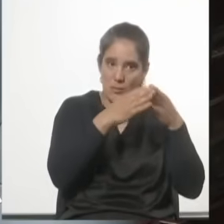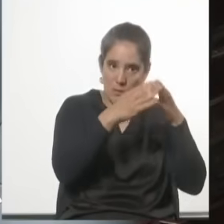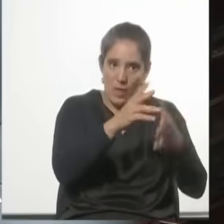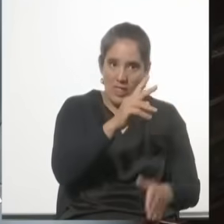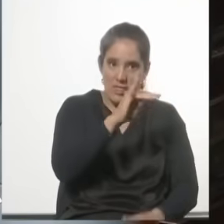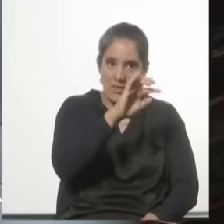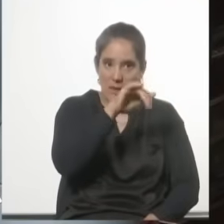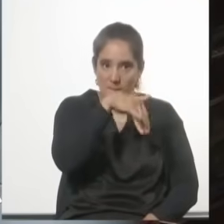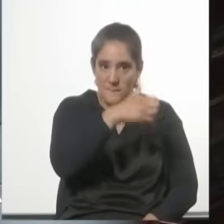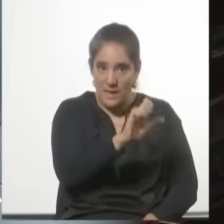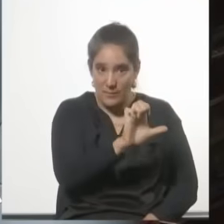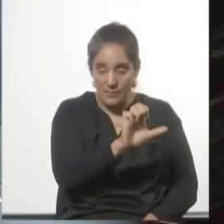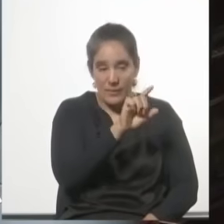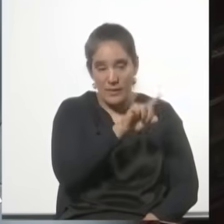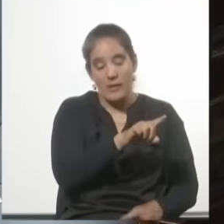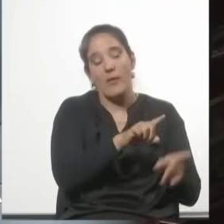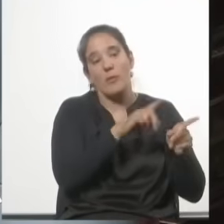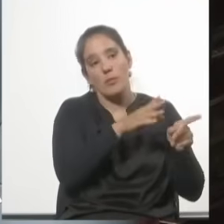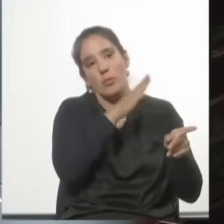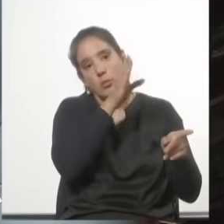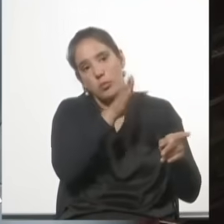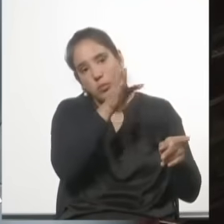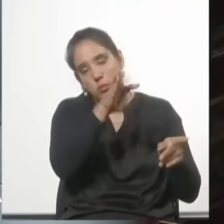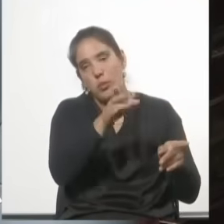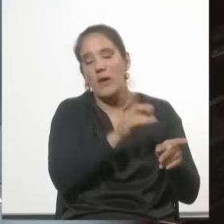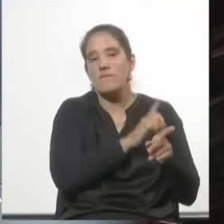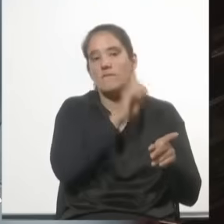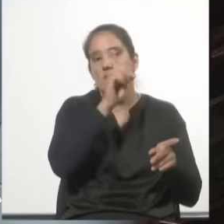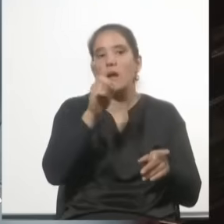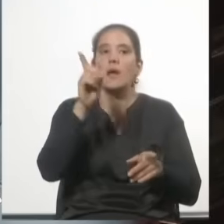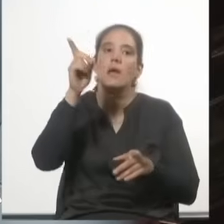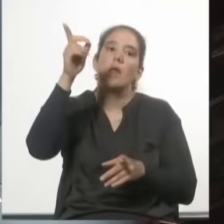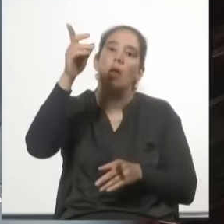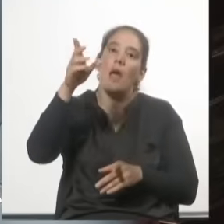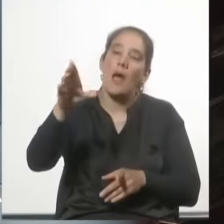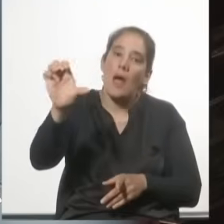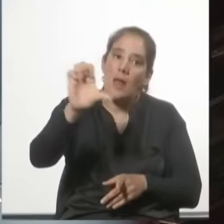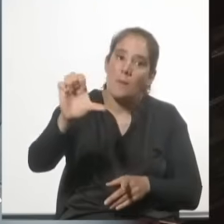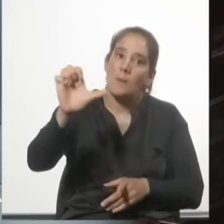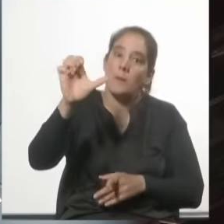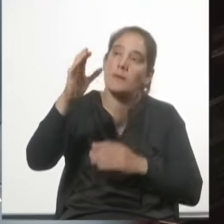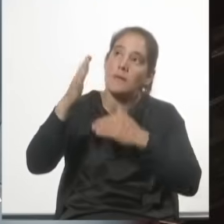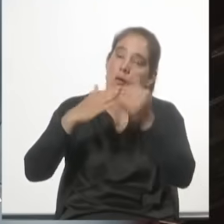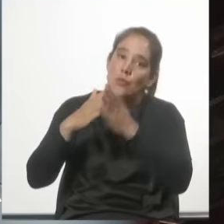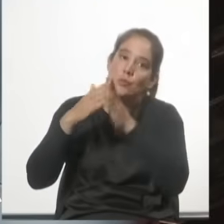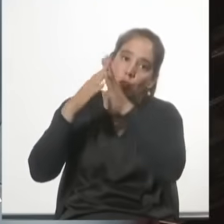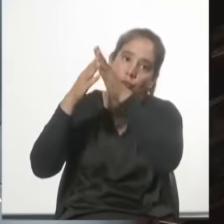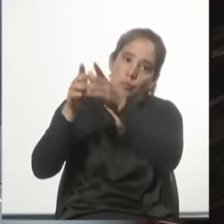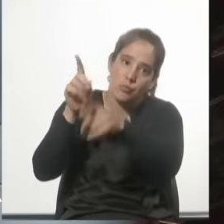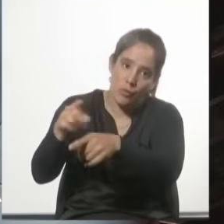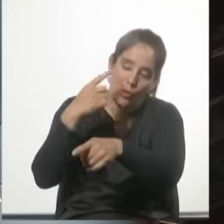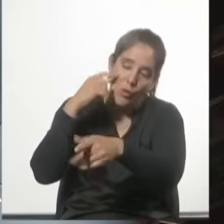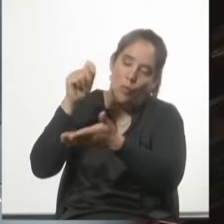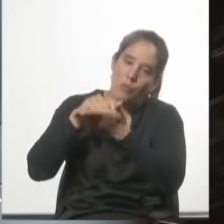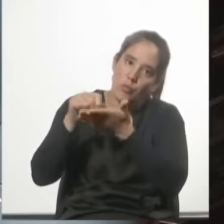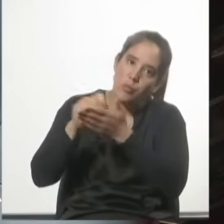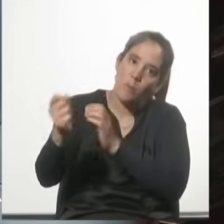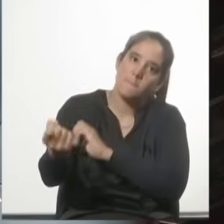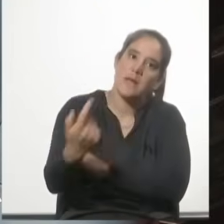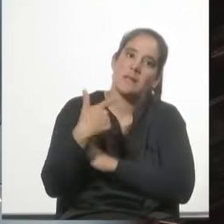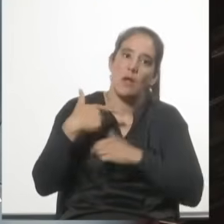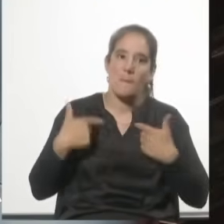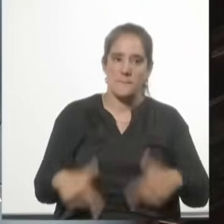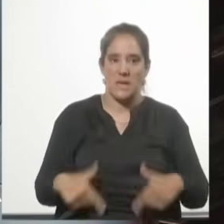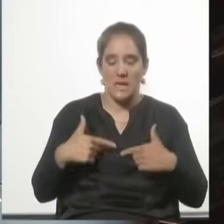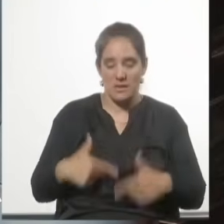a los efectos que se constituya ante el astillero en Vigo y elabore un informe técnico, el que fue elevado a la consideración del Ministerio el